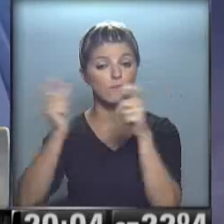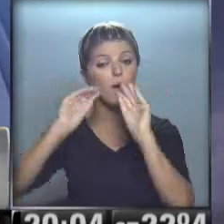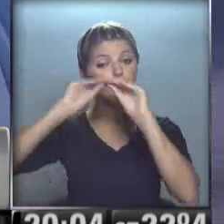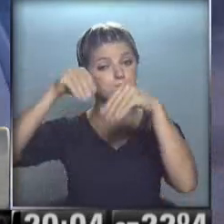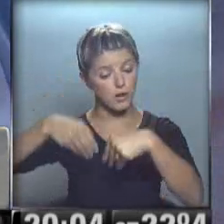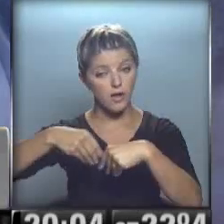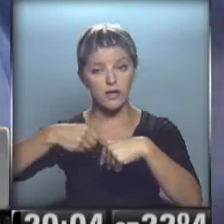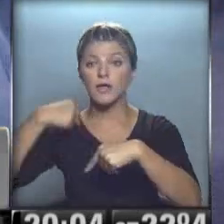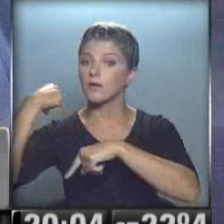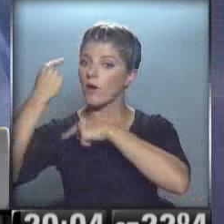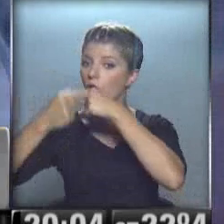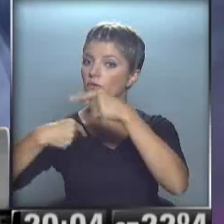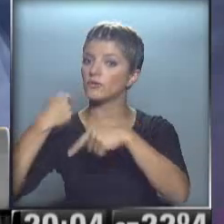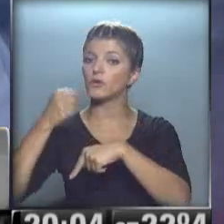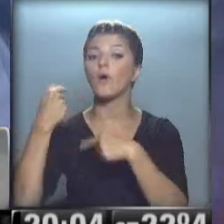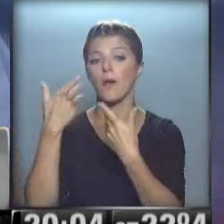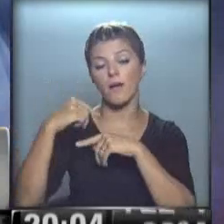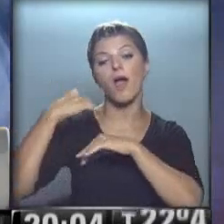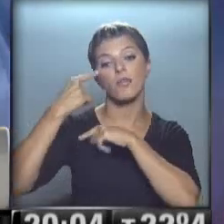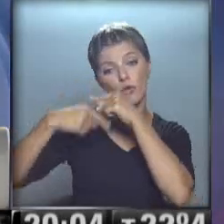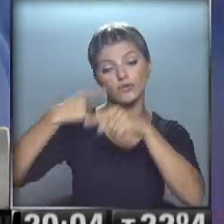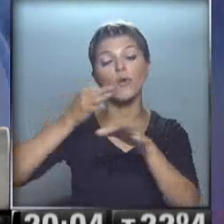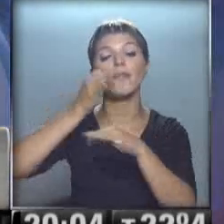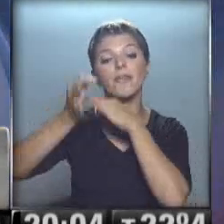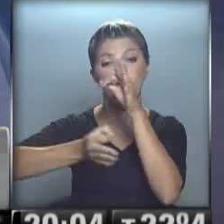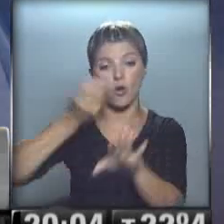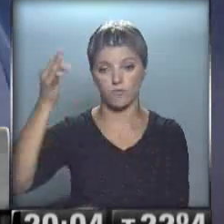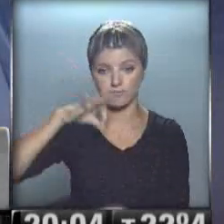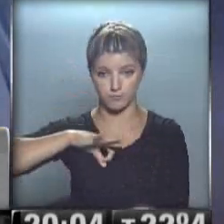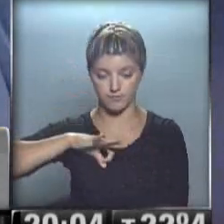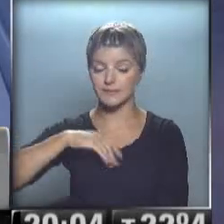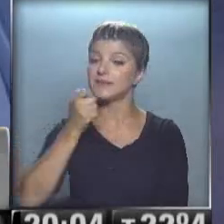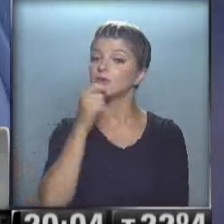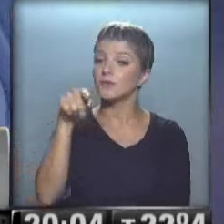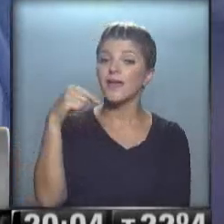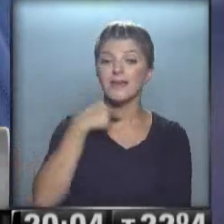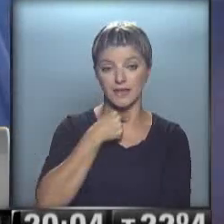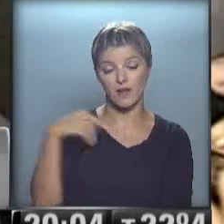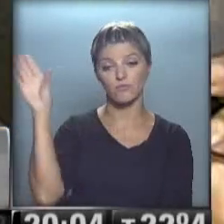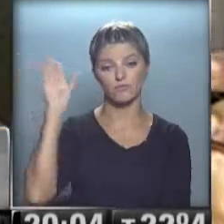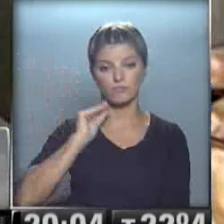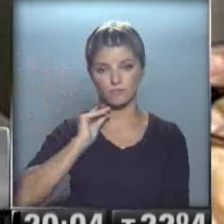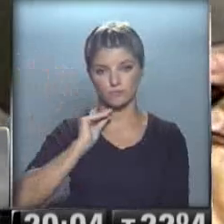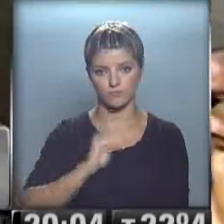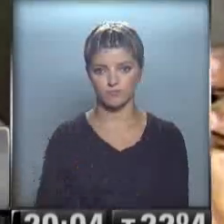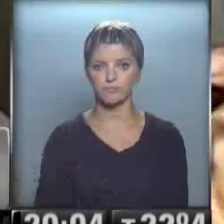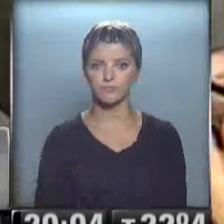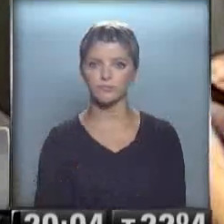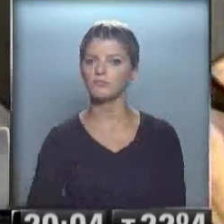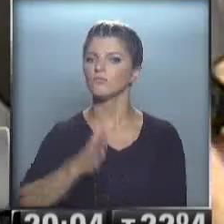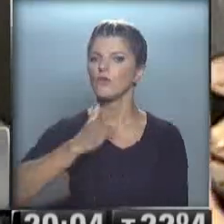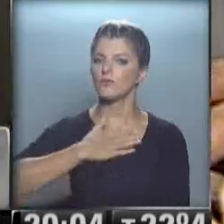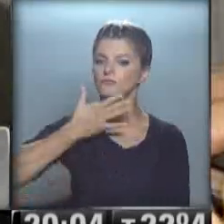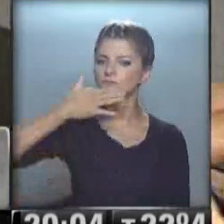iban a mantener las puertas abiertas y también iban a estar dispuestos al diálogo. Si les parece bien, los escuchamos. Tenemos la